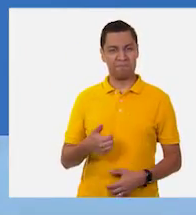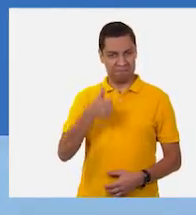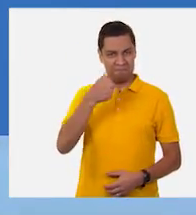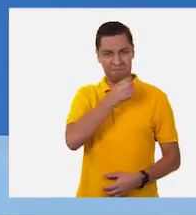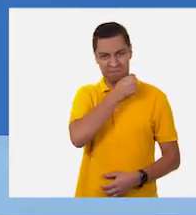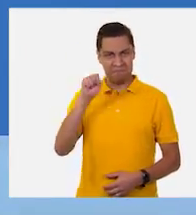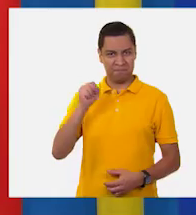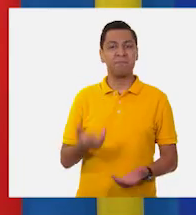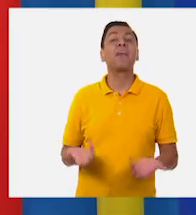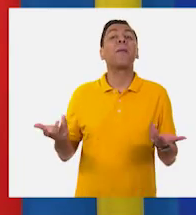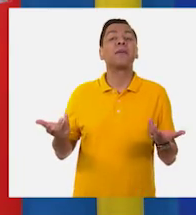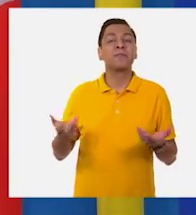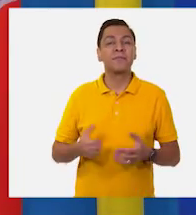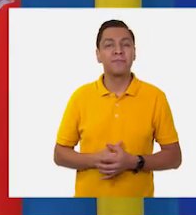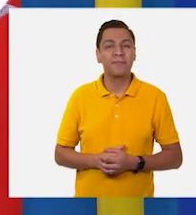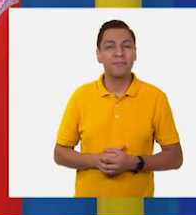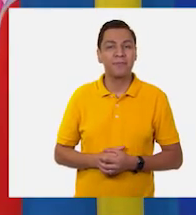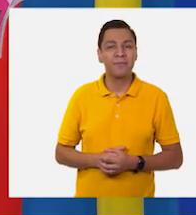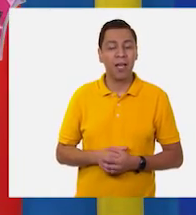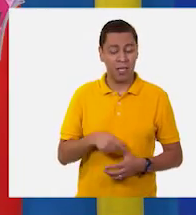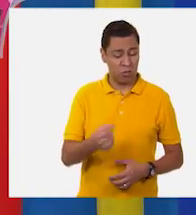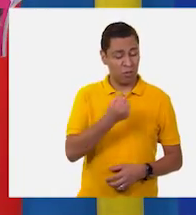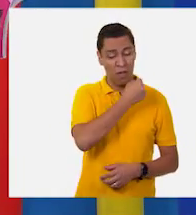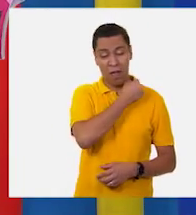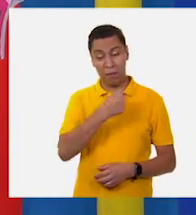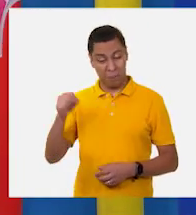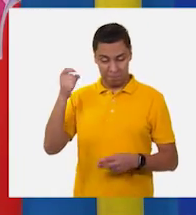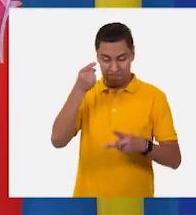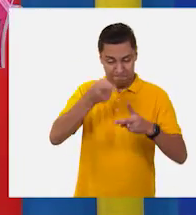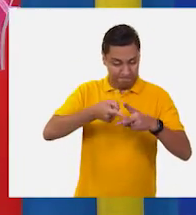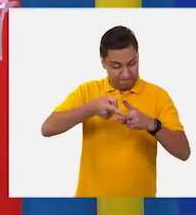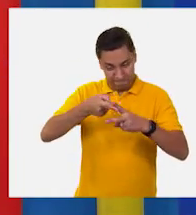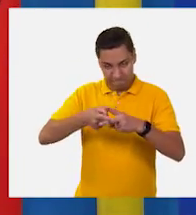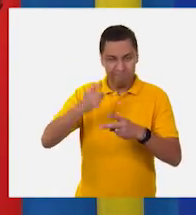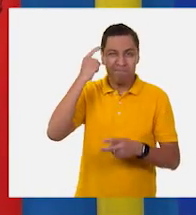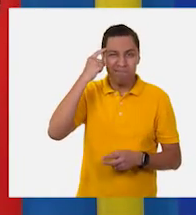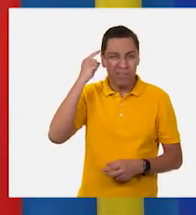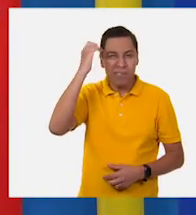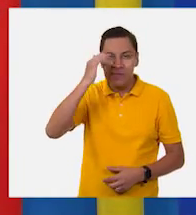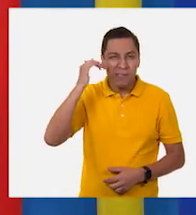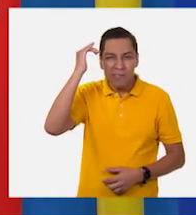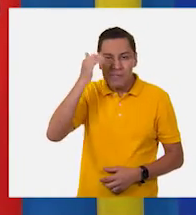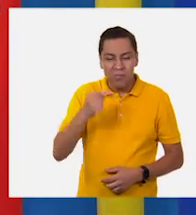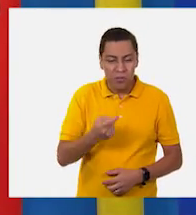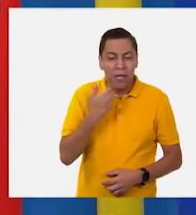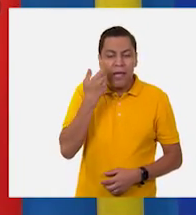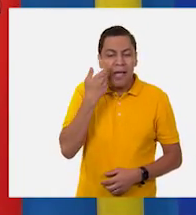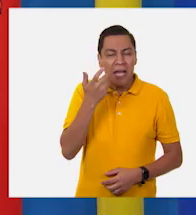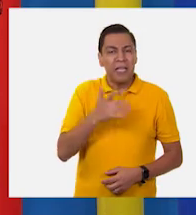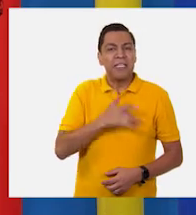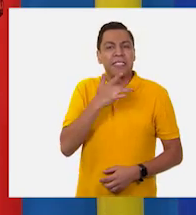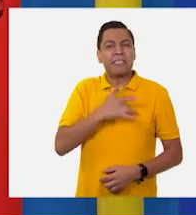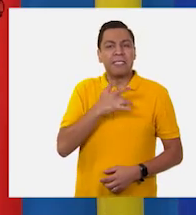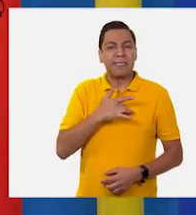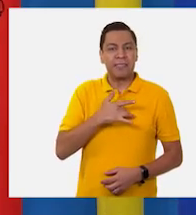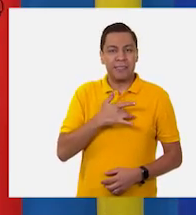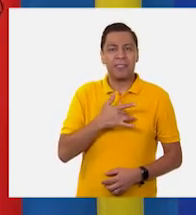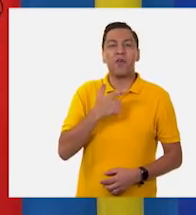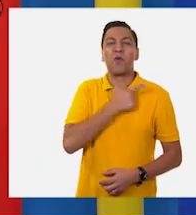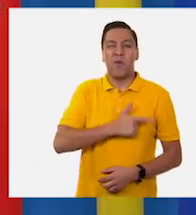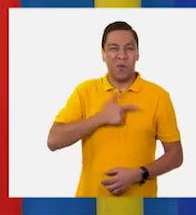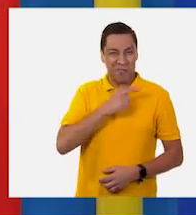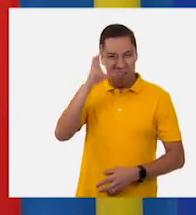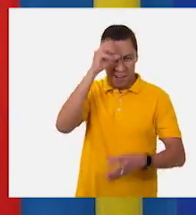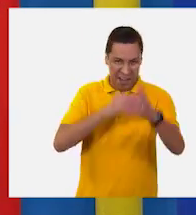bueno? Necesitábamos de tu habilidad matemática. Y bueno, de la buena actitud que siempre tienes para resolver un problema matemático